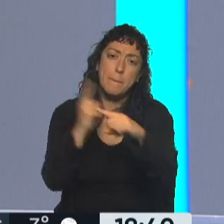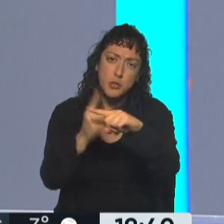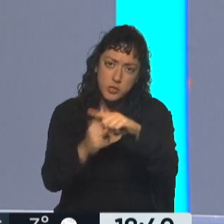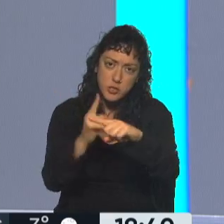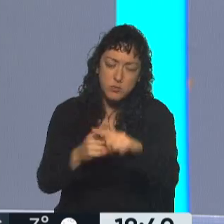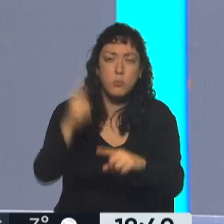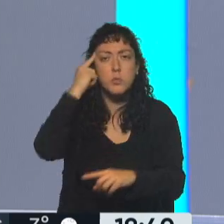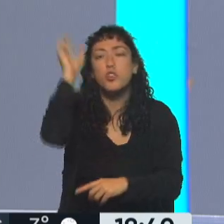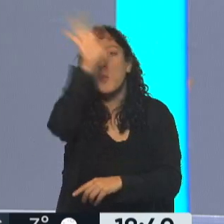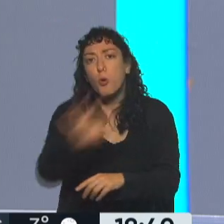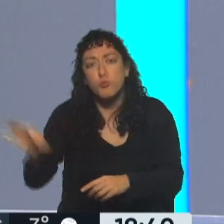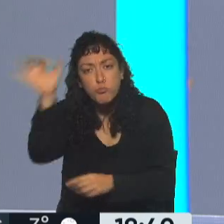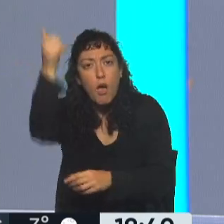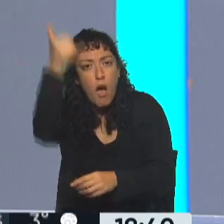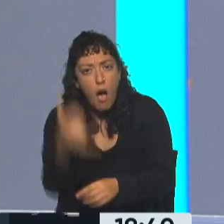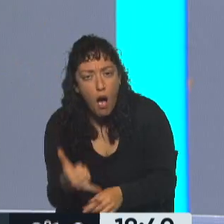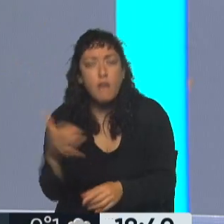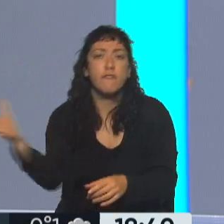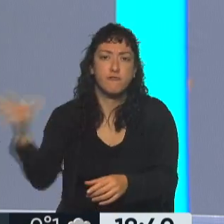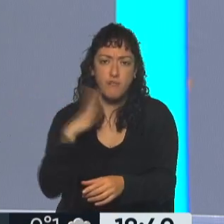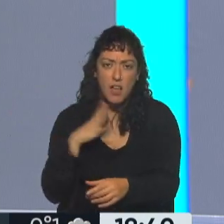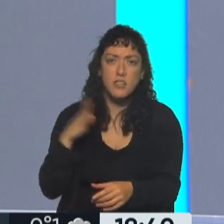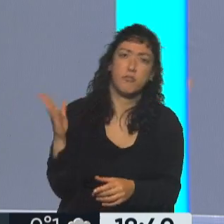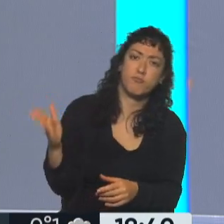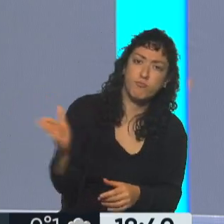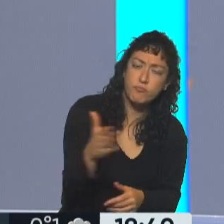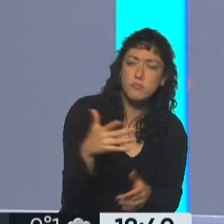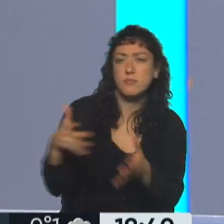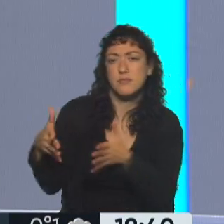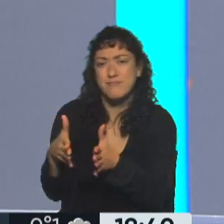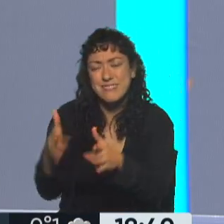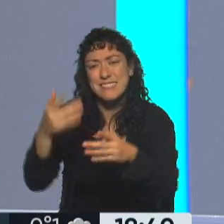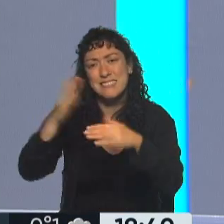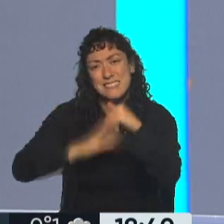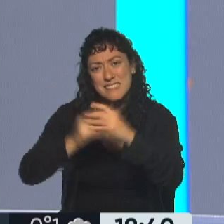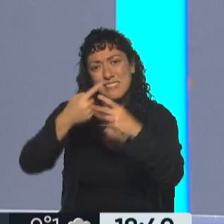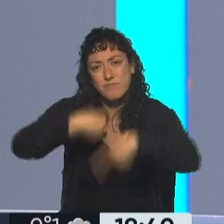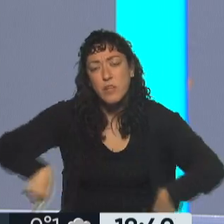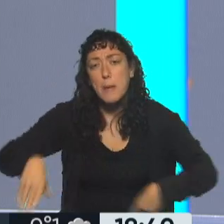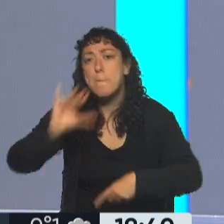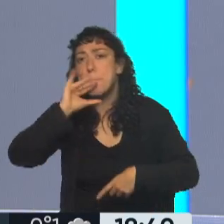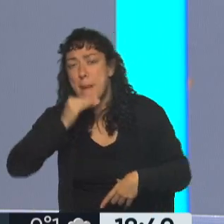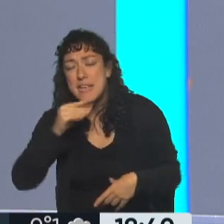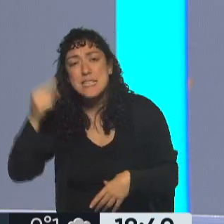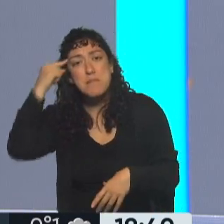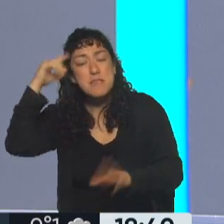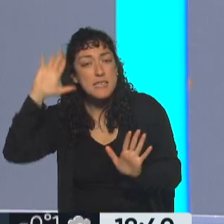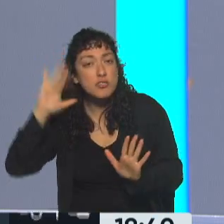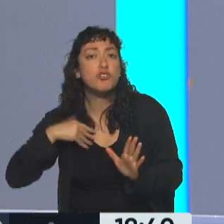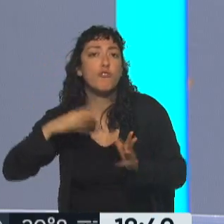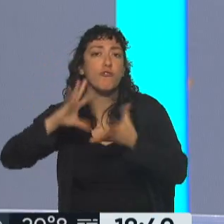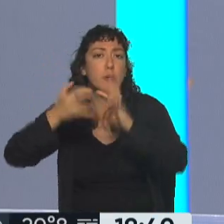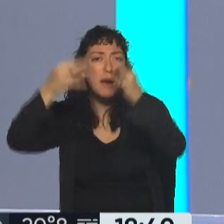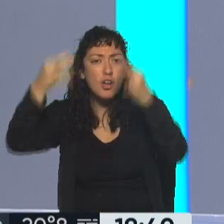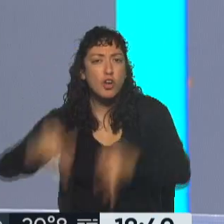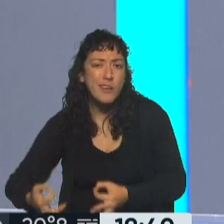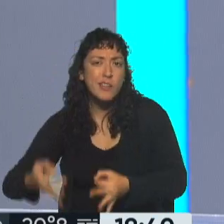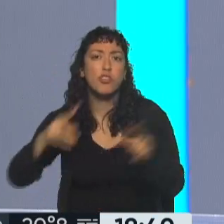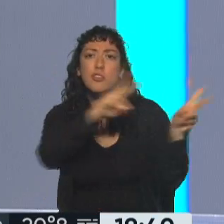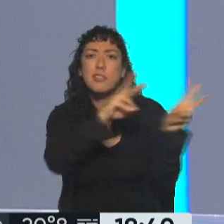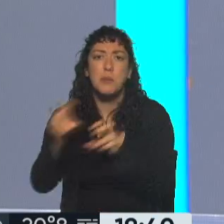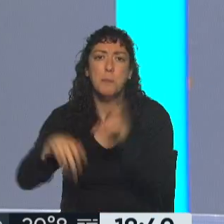qué tan tarde? Mi pregunta es porque faltan muy pocos días para las PASO. Si ya, yo coincido, ese es su lugar histórico, Claro. a mí no me sorprendió la decisión de apoyar a